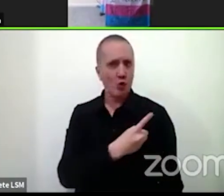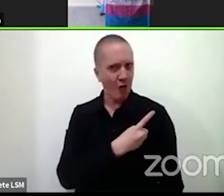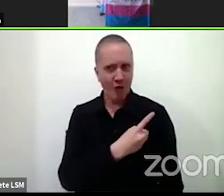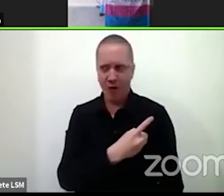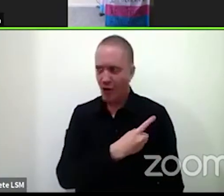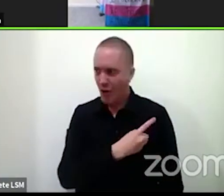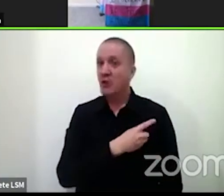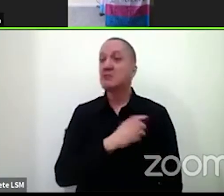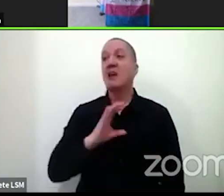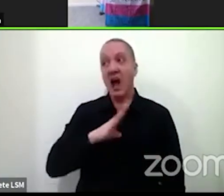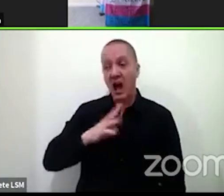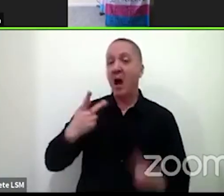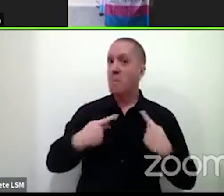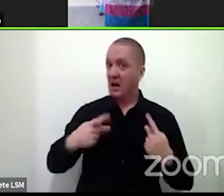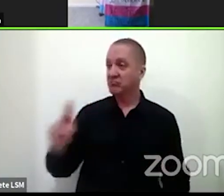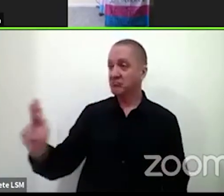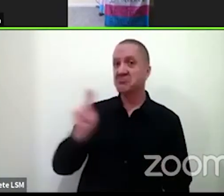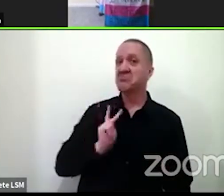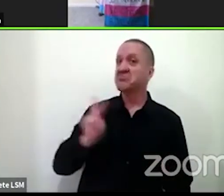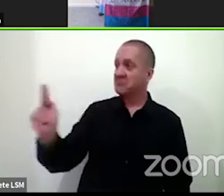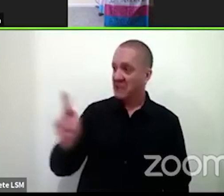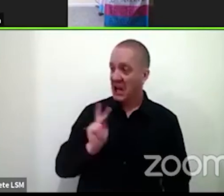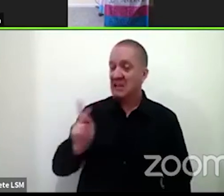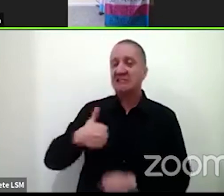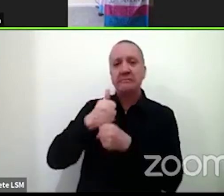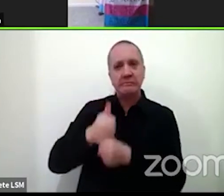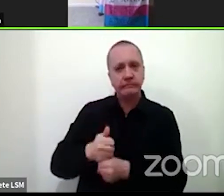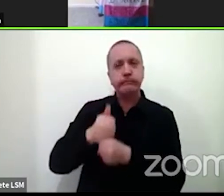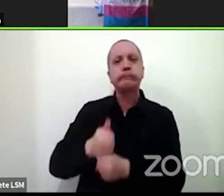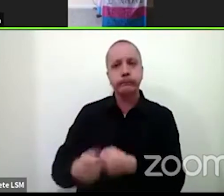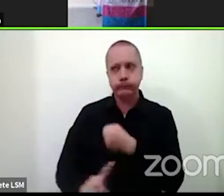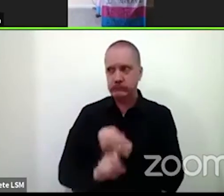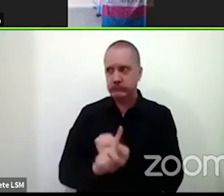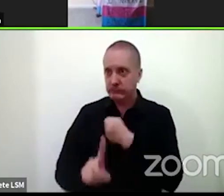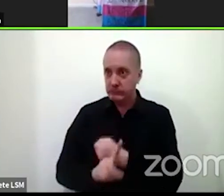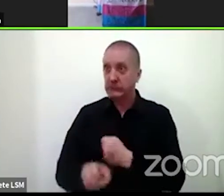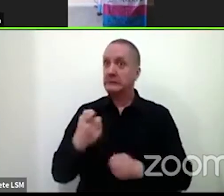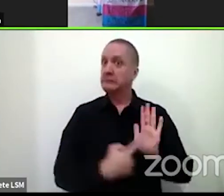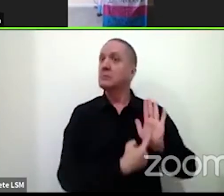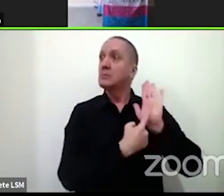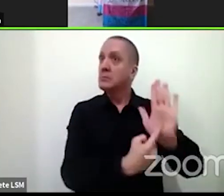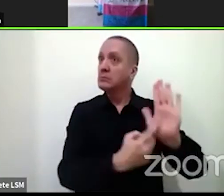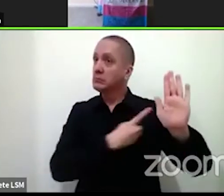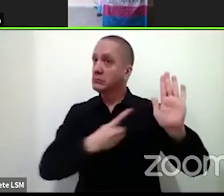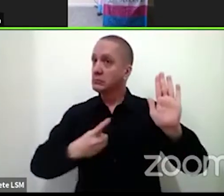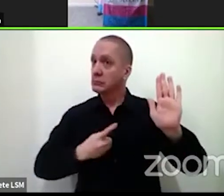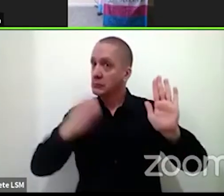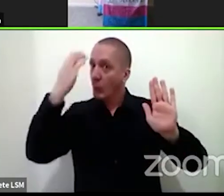situación y sobre todo darnos a conocer y respetar nuestra presencia en este